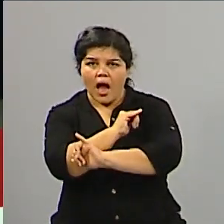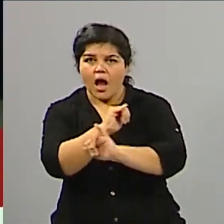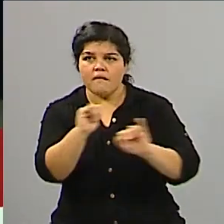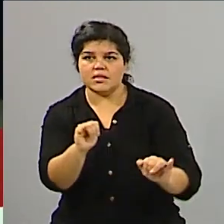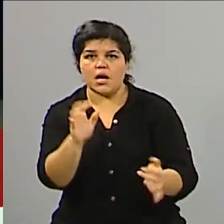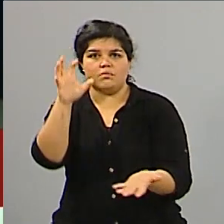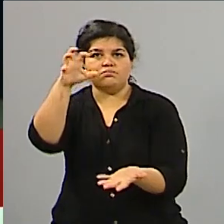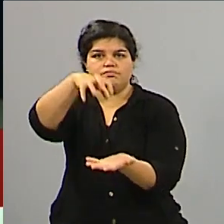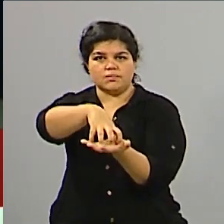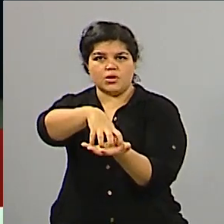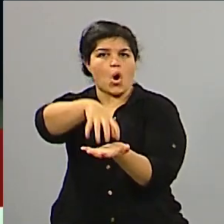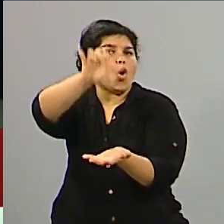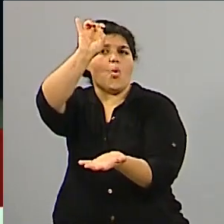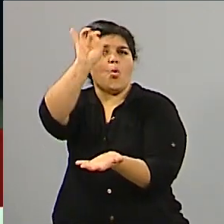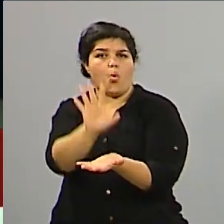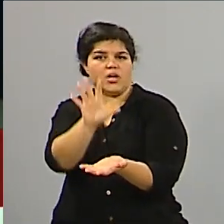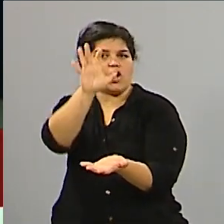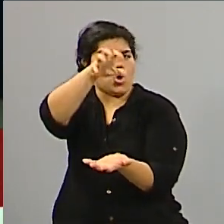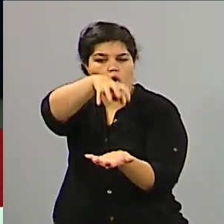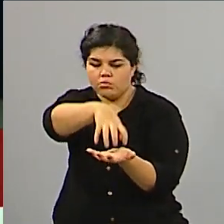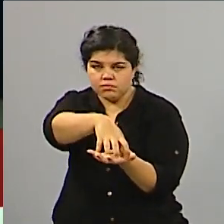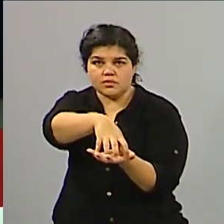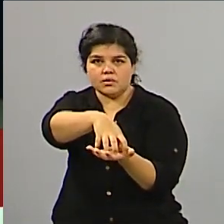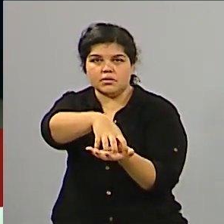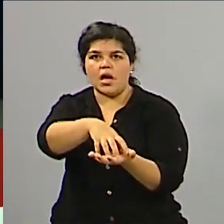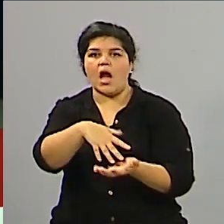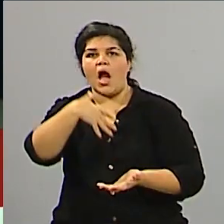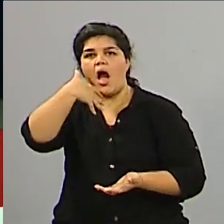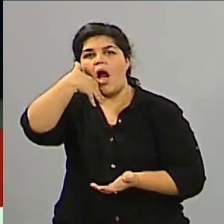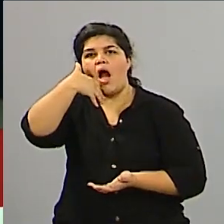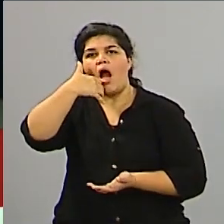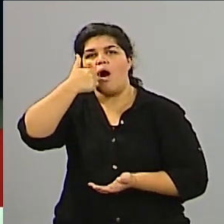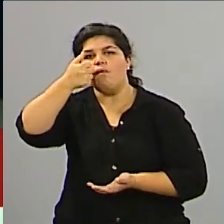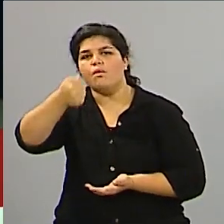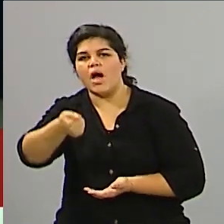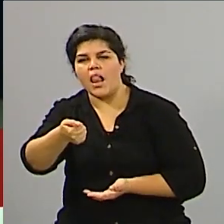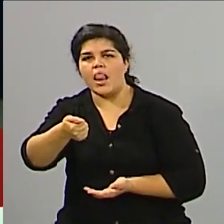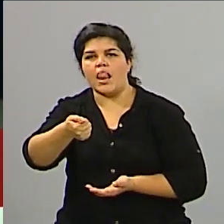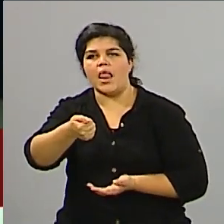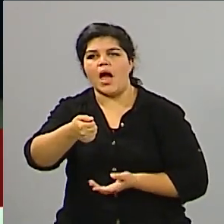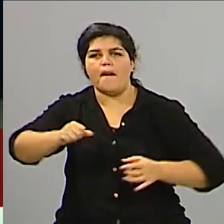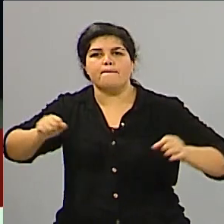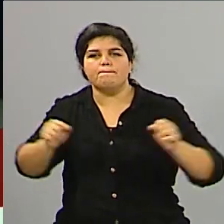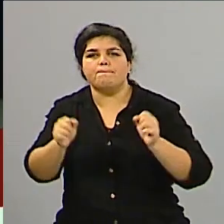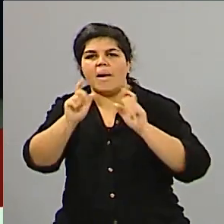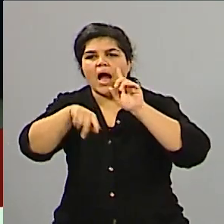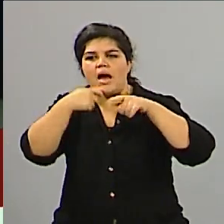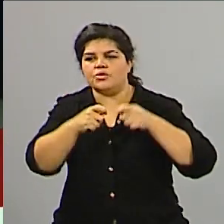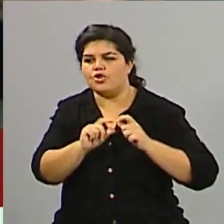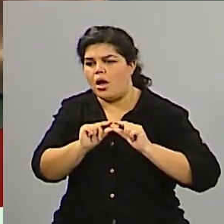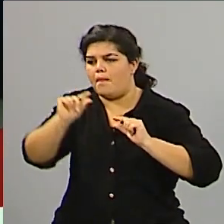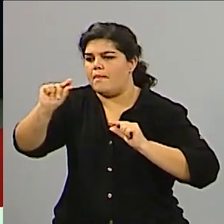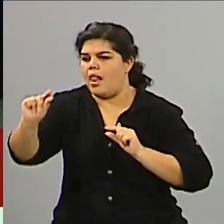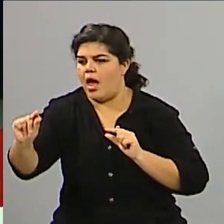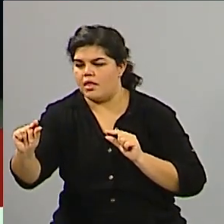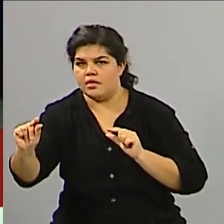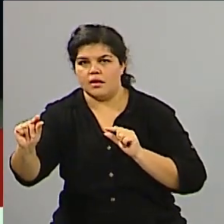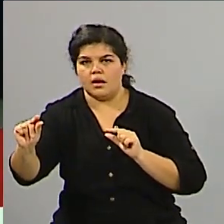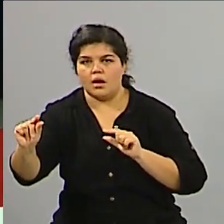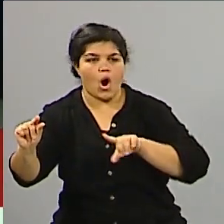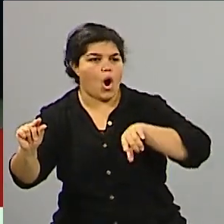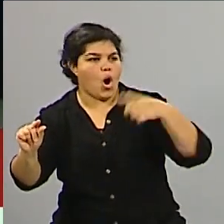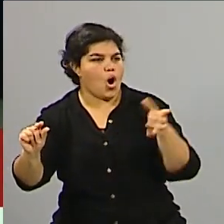ambulancia 20 kilómetros hasta el norte, cruzando todo el centro. Claro. No hay una sala de primeros auxilios para la vida de un niño.